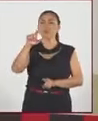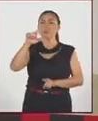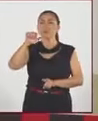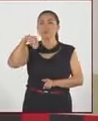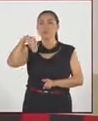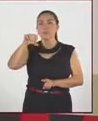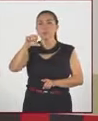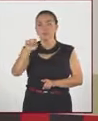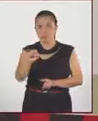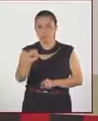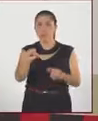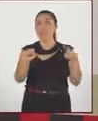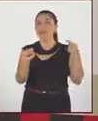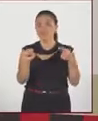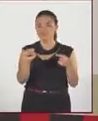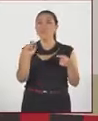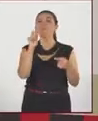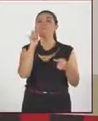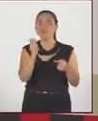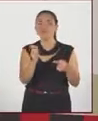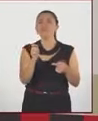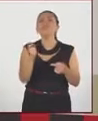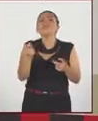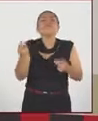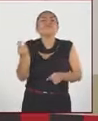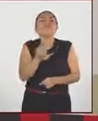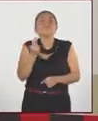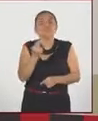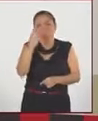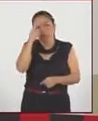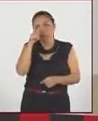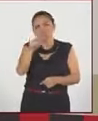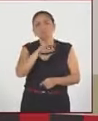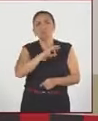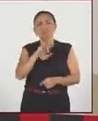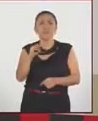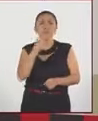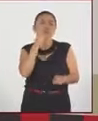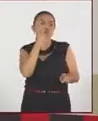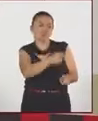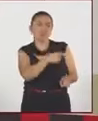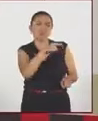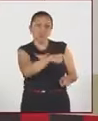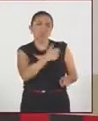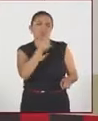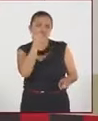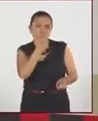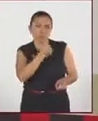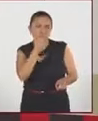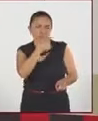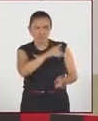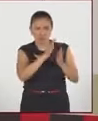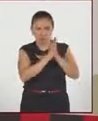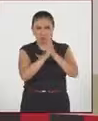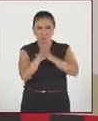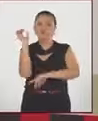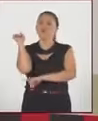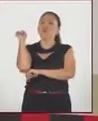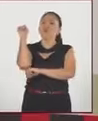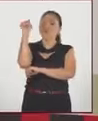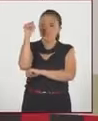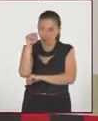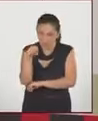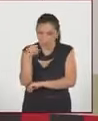que lo que necesitamos hacer es pedirle al alumno o al paciente que se incline hacia adelante como